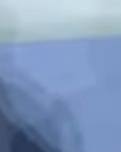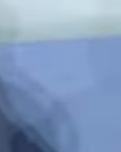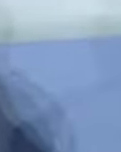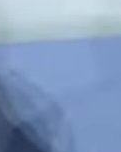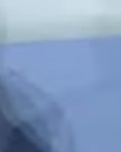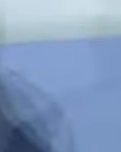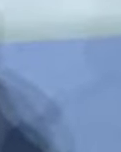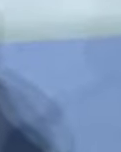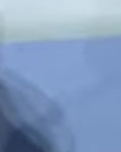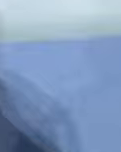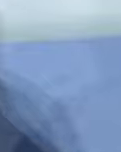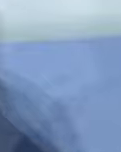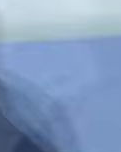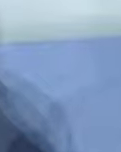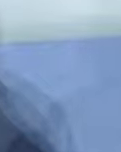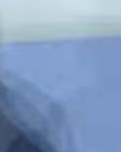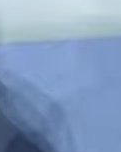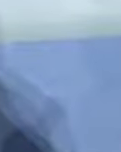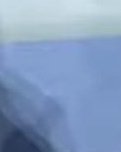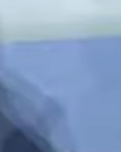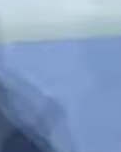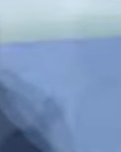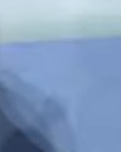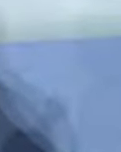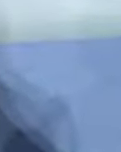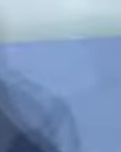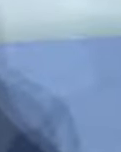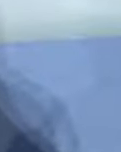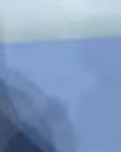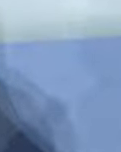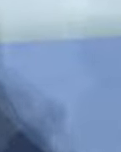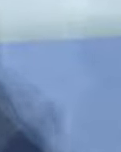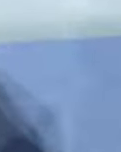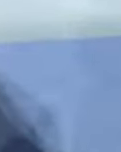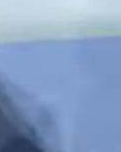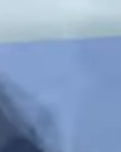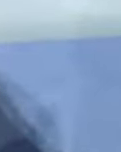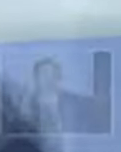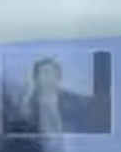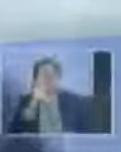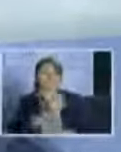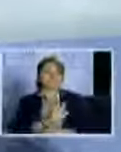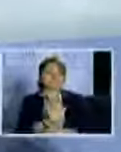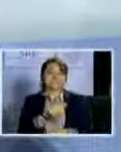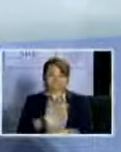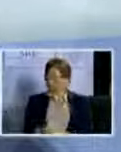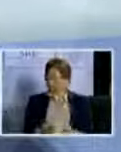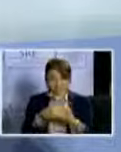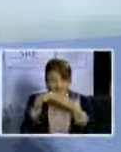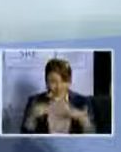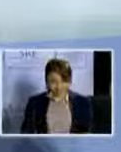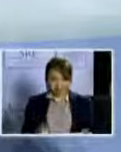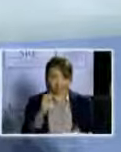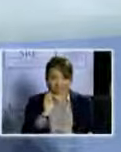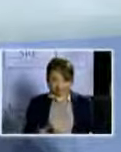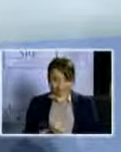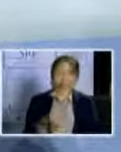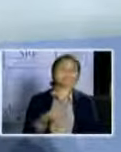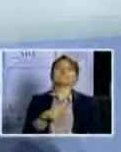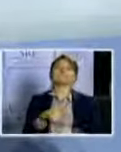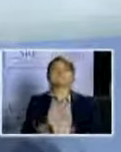está tan bien hecho que los 5 miembros permanentes tienen todos los candados en su mano. La Carta no puede